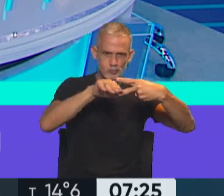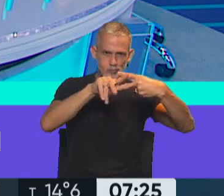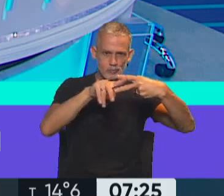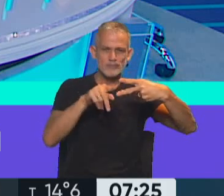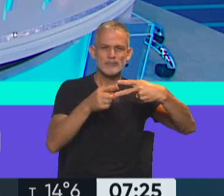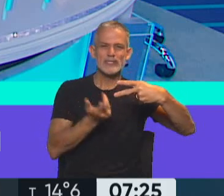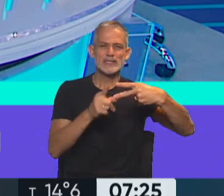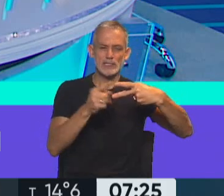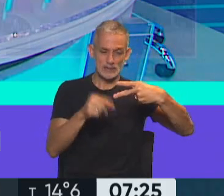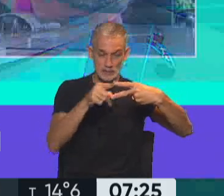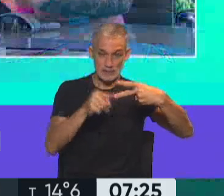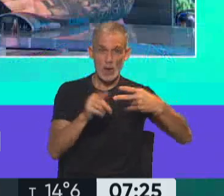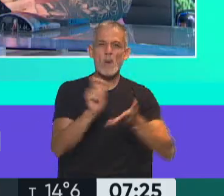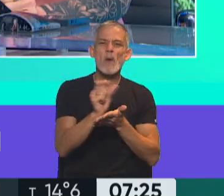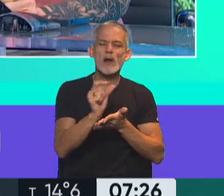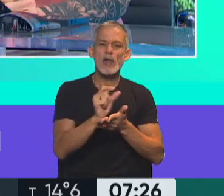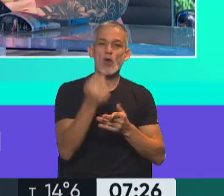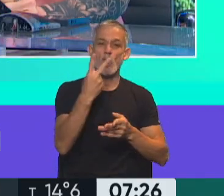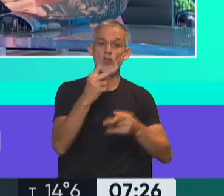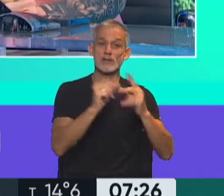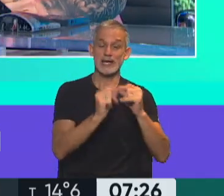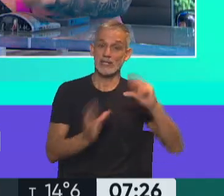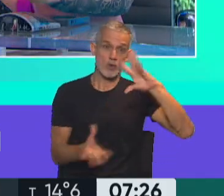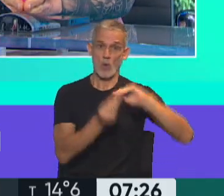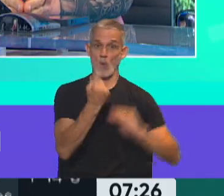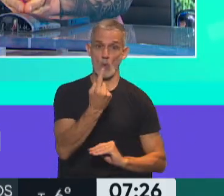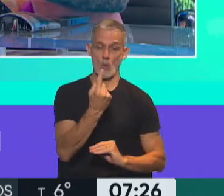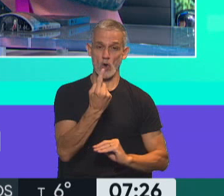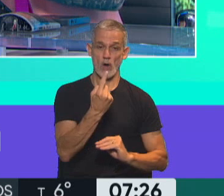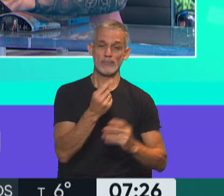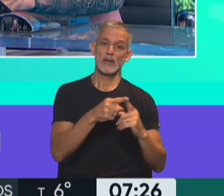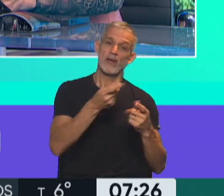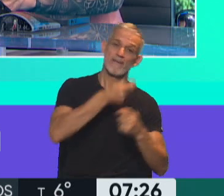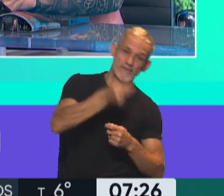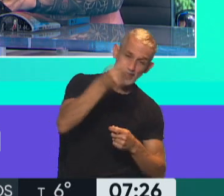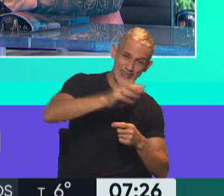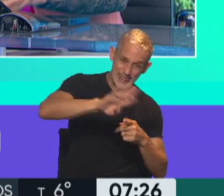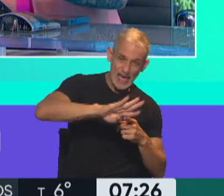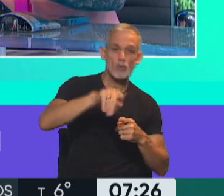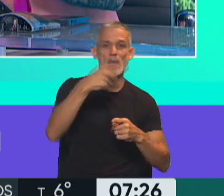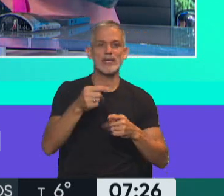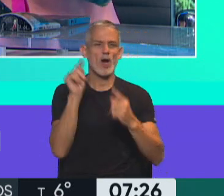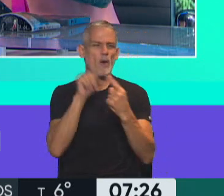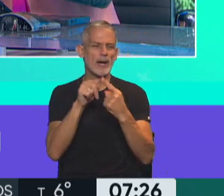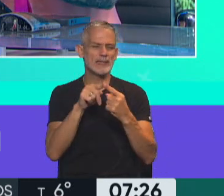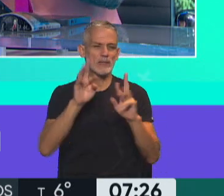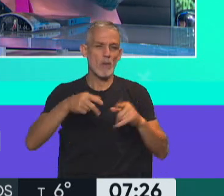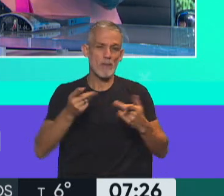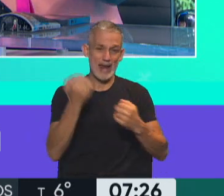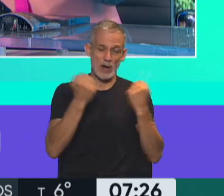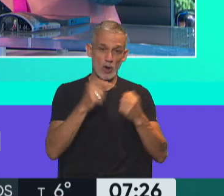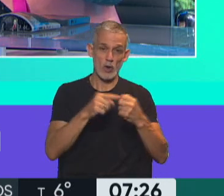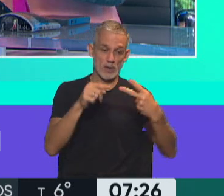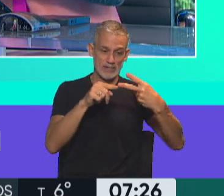el borrador tenía los dos los dos títulos unificados el financiamiento y las pautas macroeconómicas hubo un avance allí